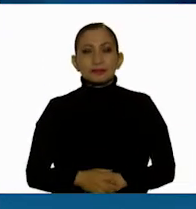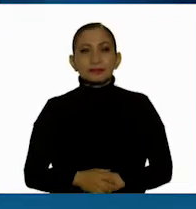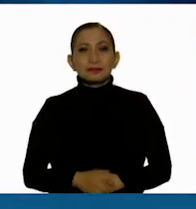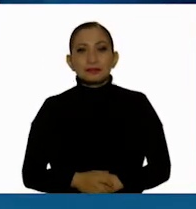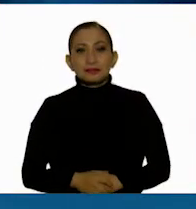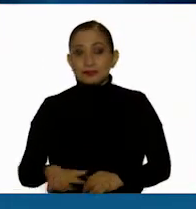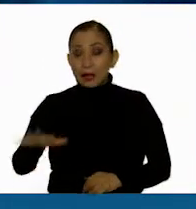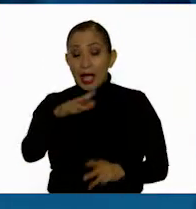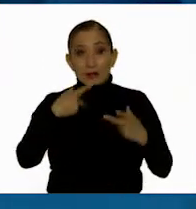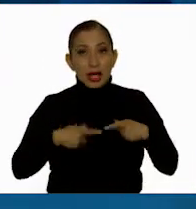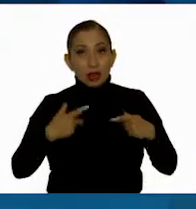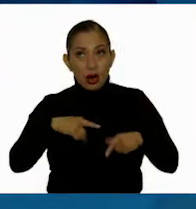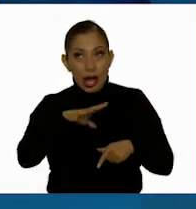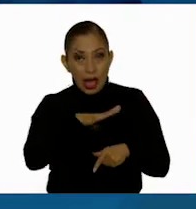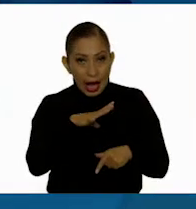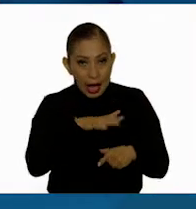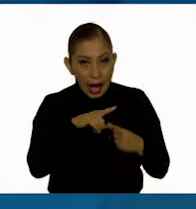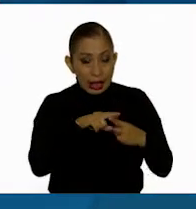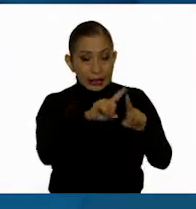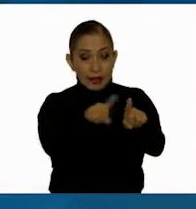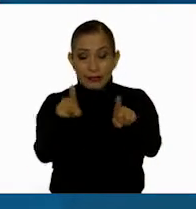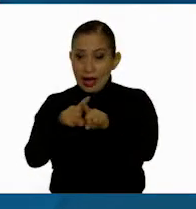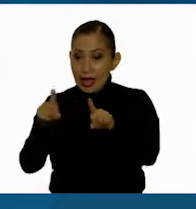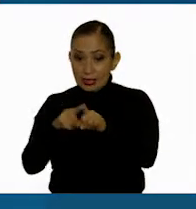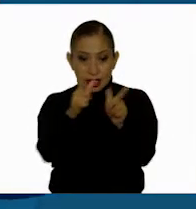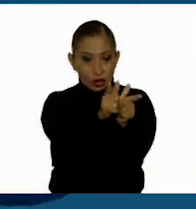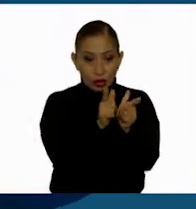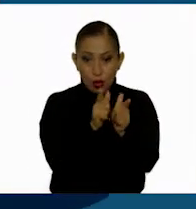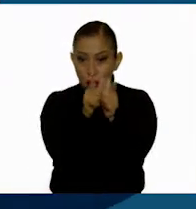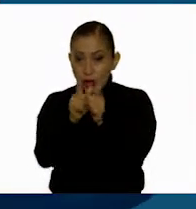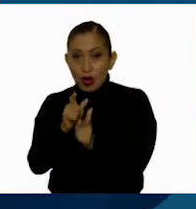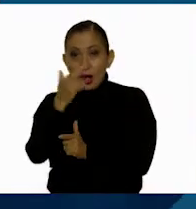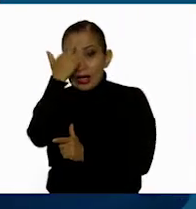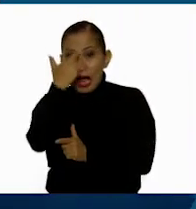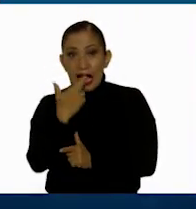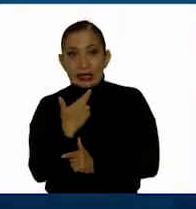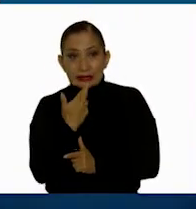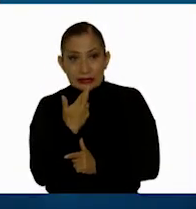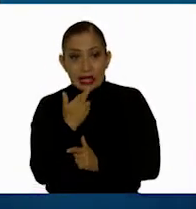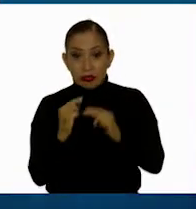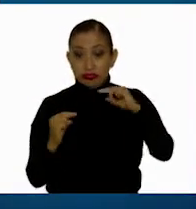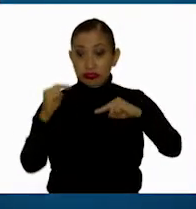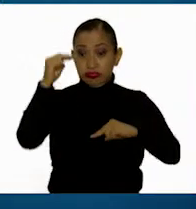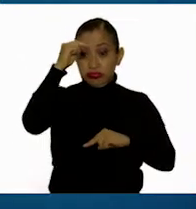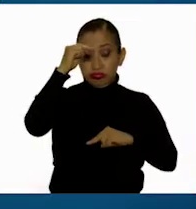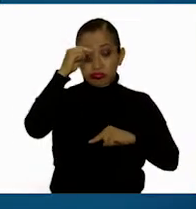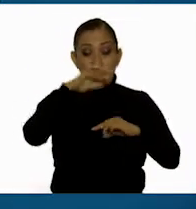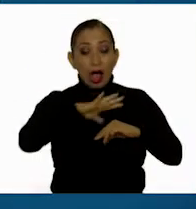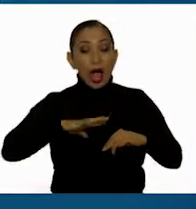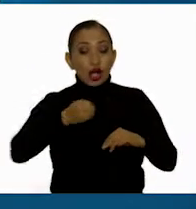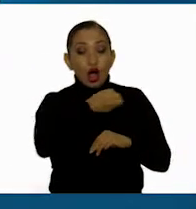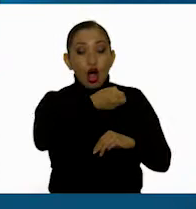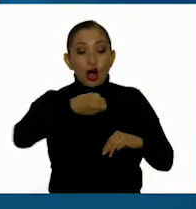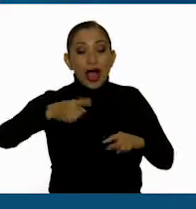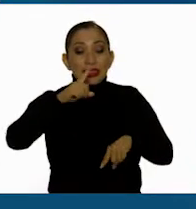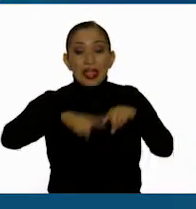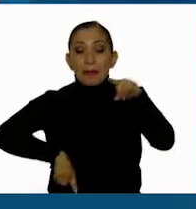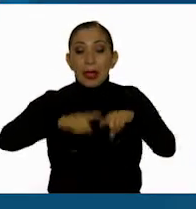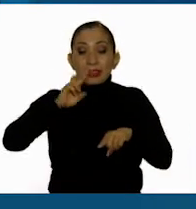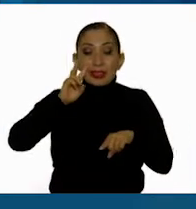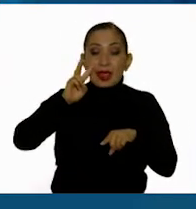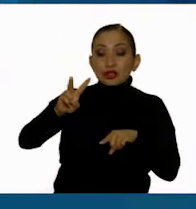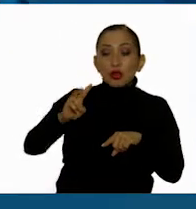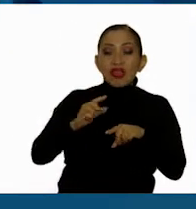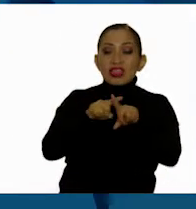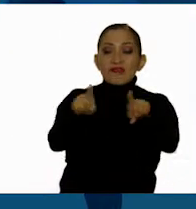La sociedad está compuesta por un variado mosaico racial. Es desigual y jerárquica, y está organizada en torno a sus